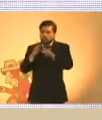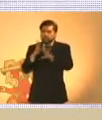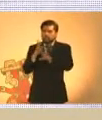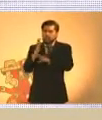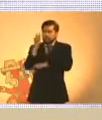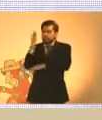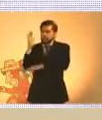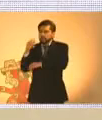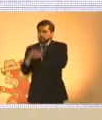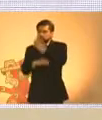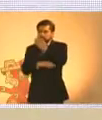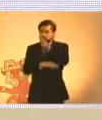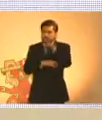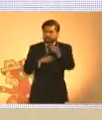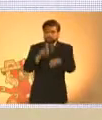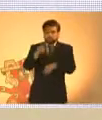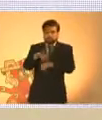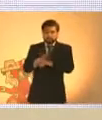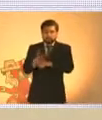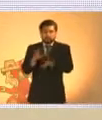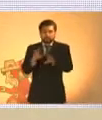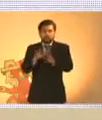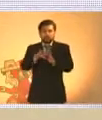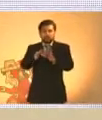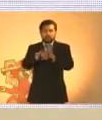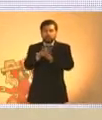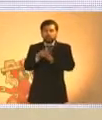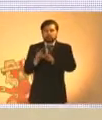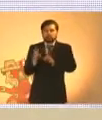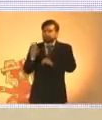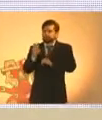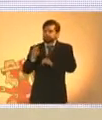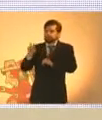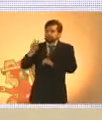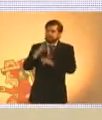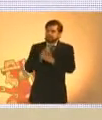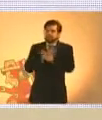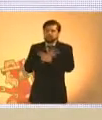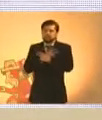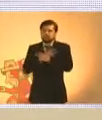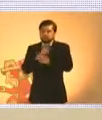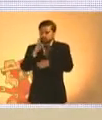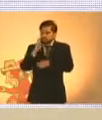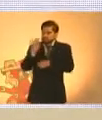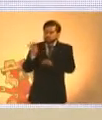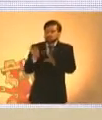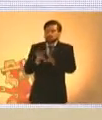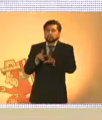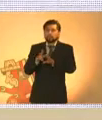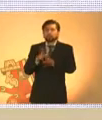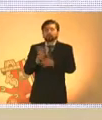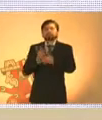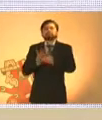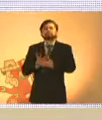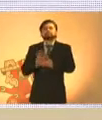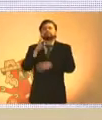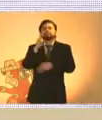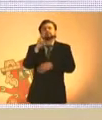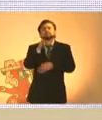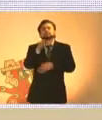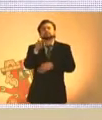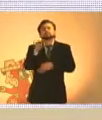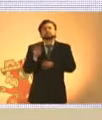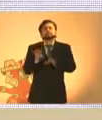magnífico cuando uno va de vacaciones extremadamente duro cuando uno se tiene que mover por ella y hablo con conocimiento